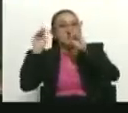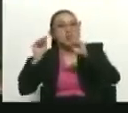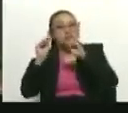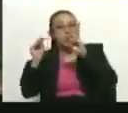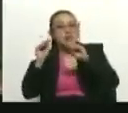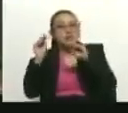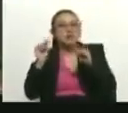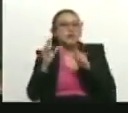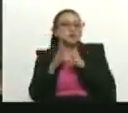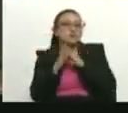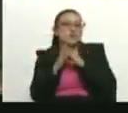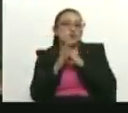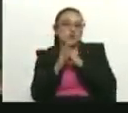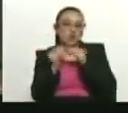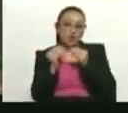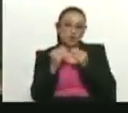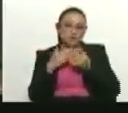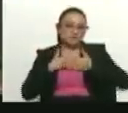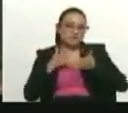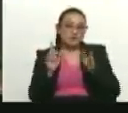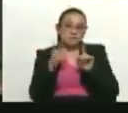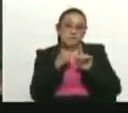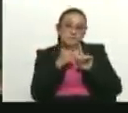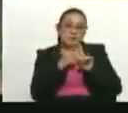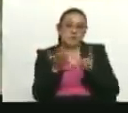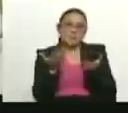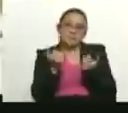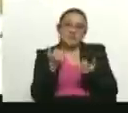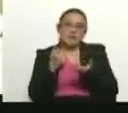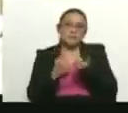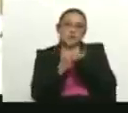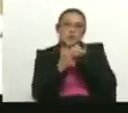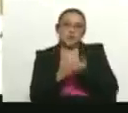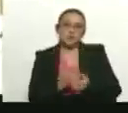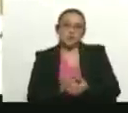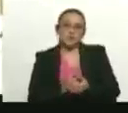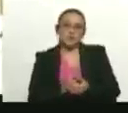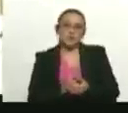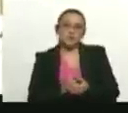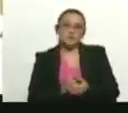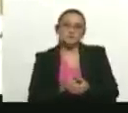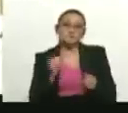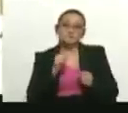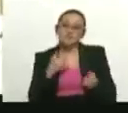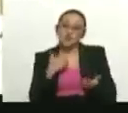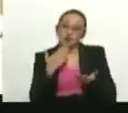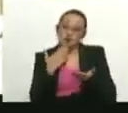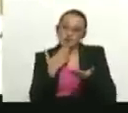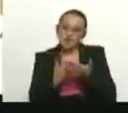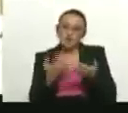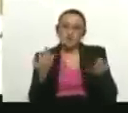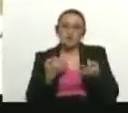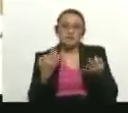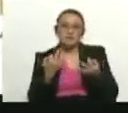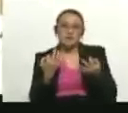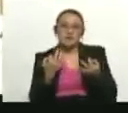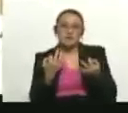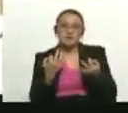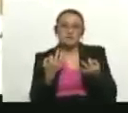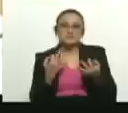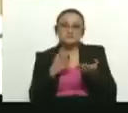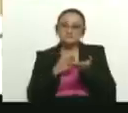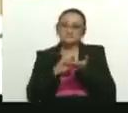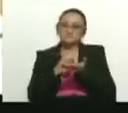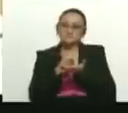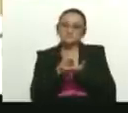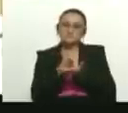que se nos abren en el mundo. Es lo primero, pedir el apoyo. En este sentido, agradezco profundamente la valentía, la